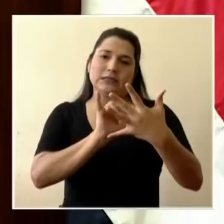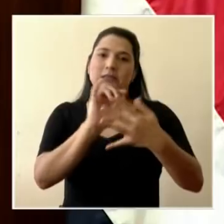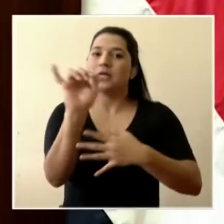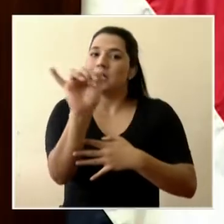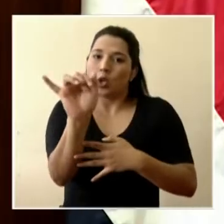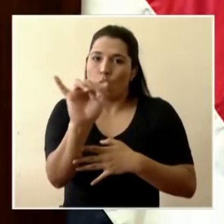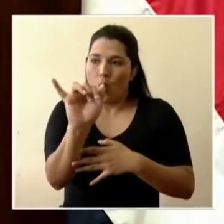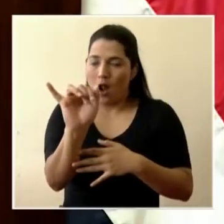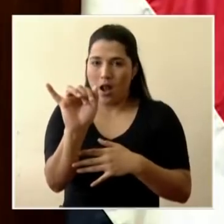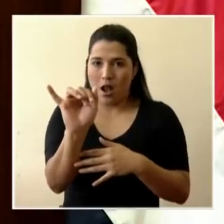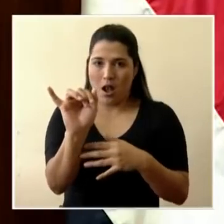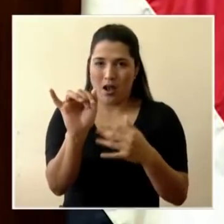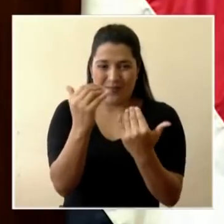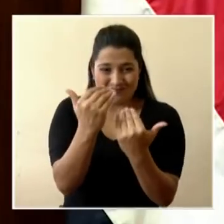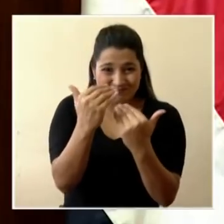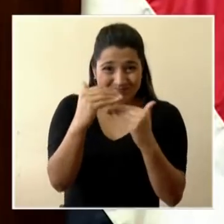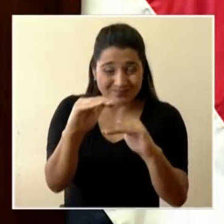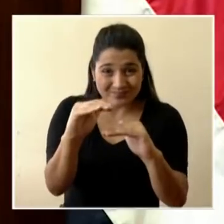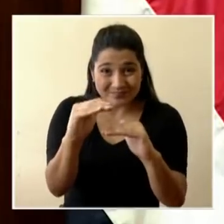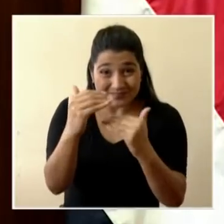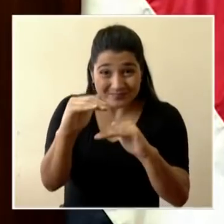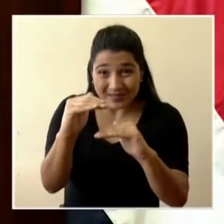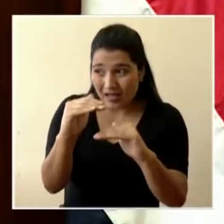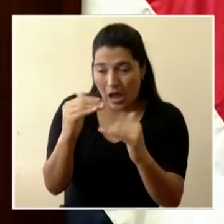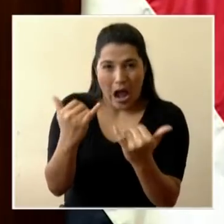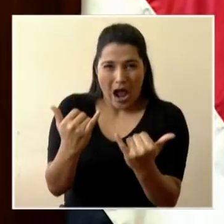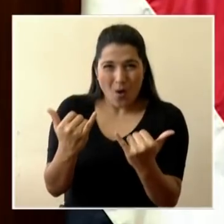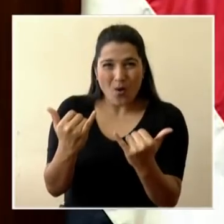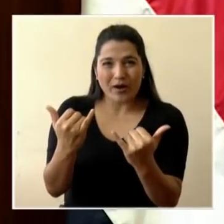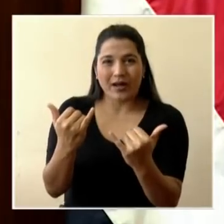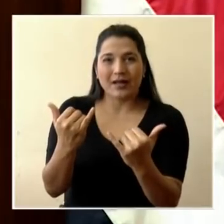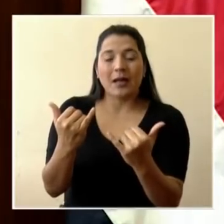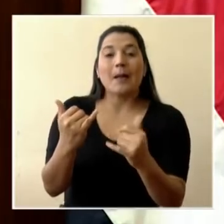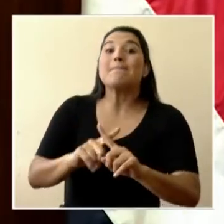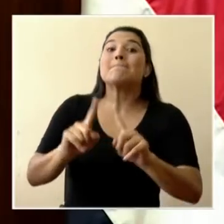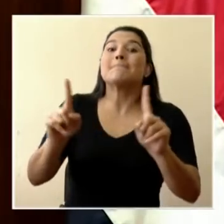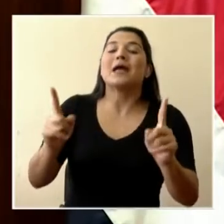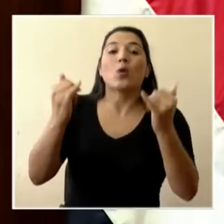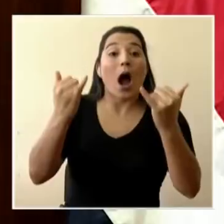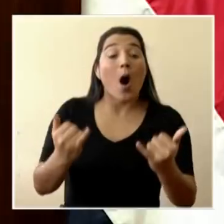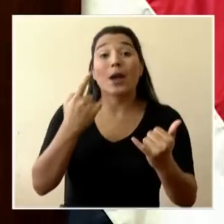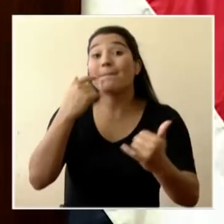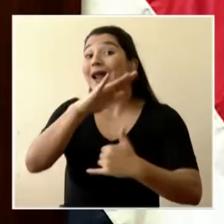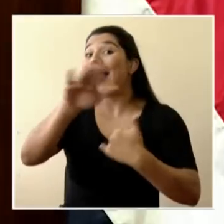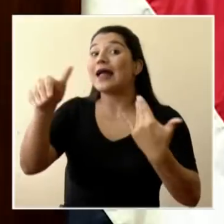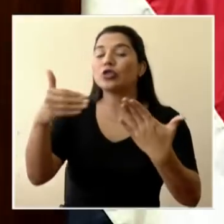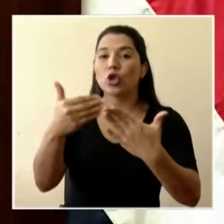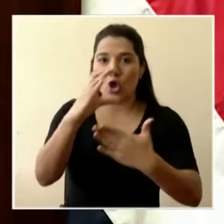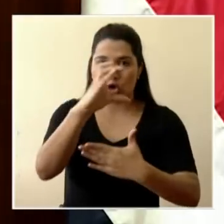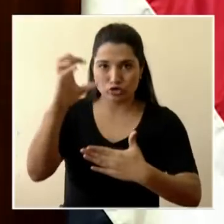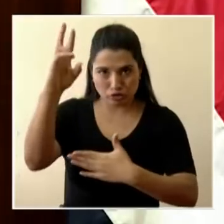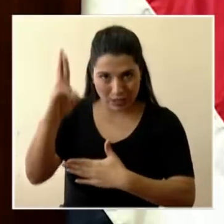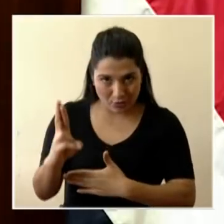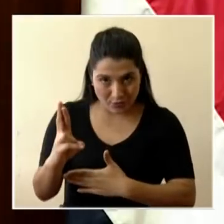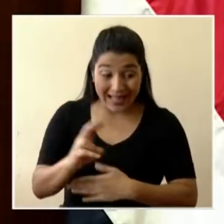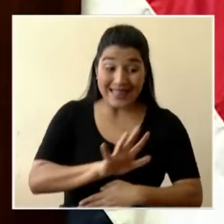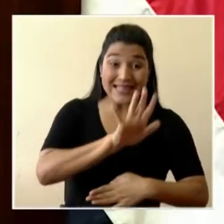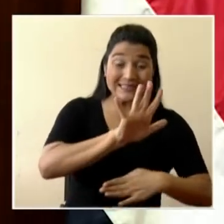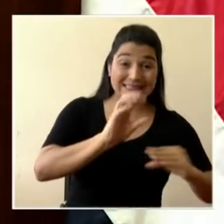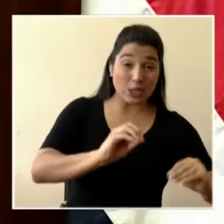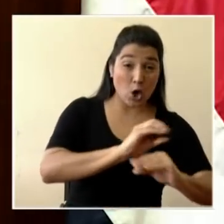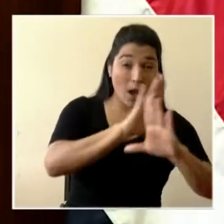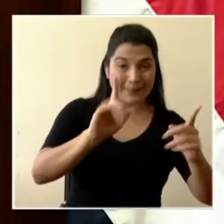que está en la capital, solo que ahora se extiende a todo el país, como lo acabo de indicar. Después de las 7 de